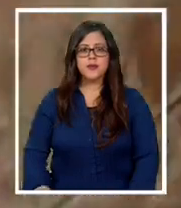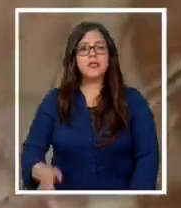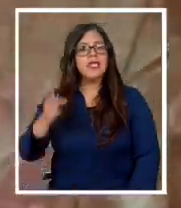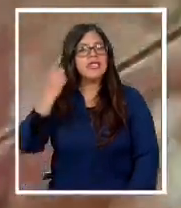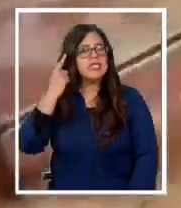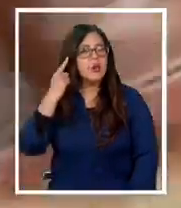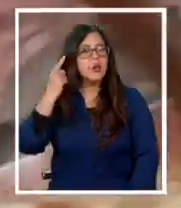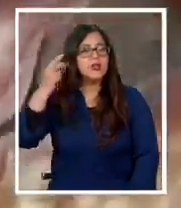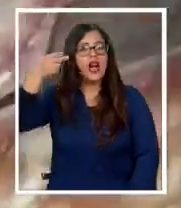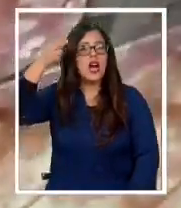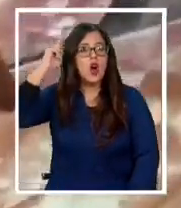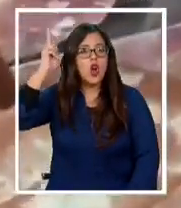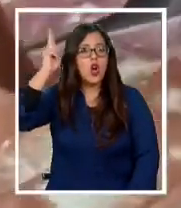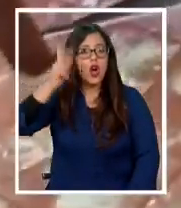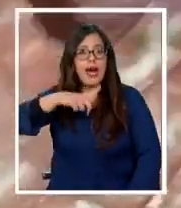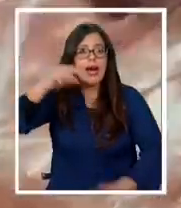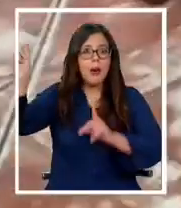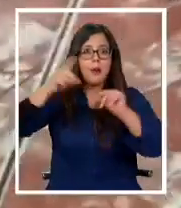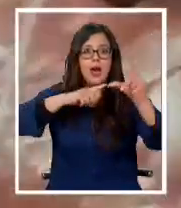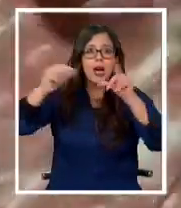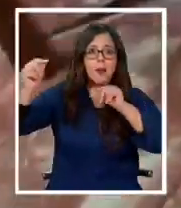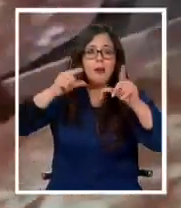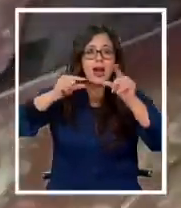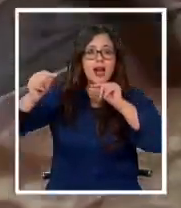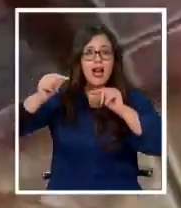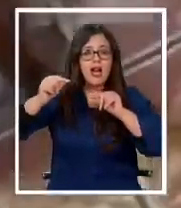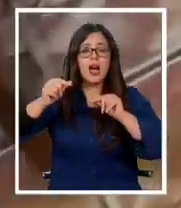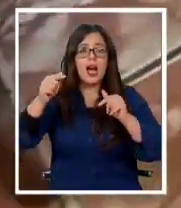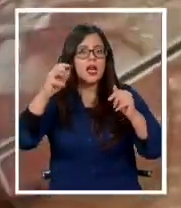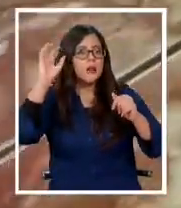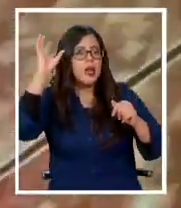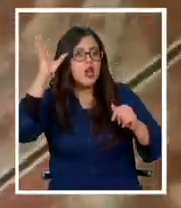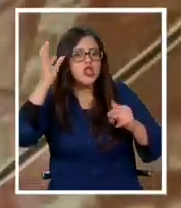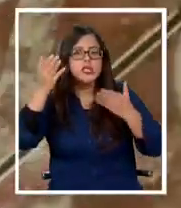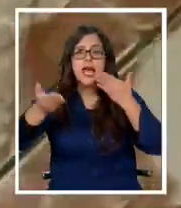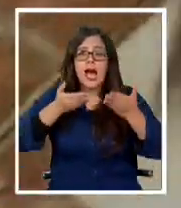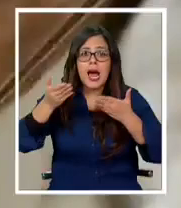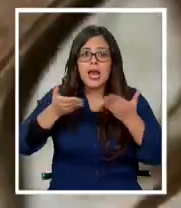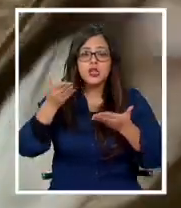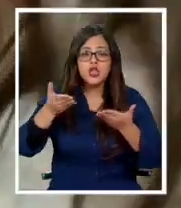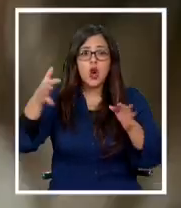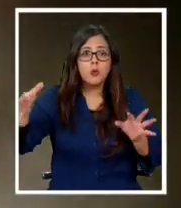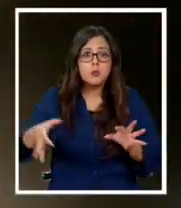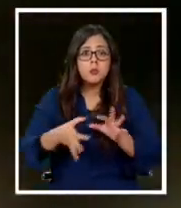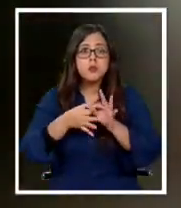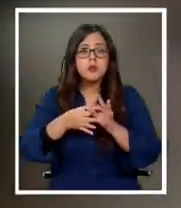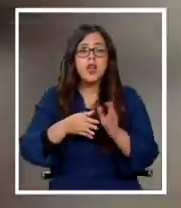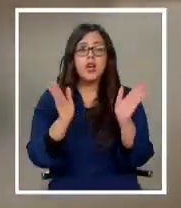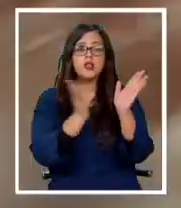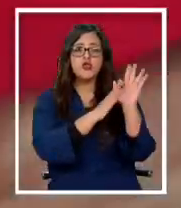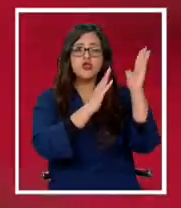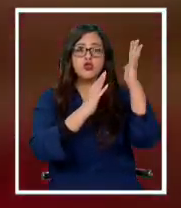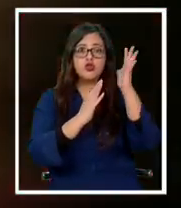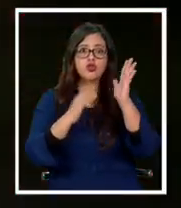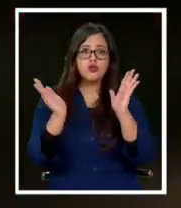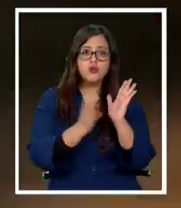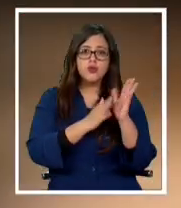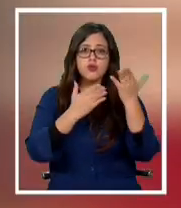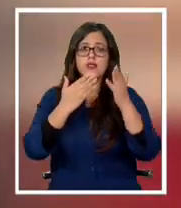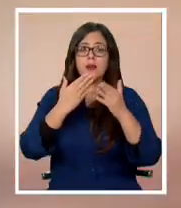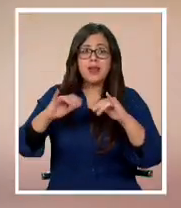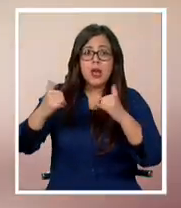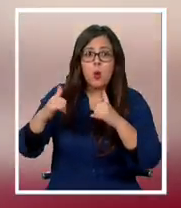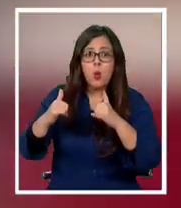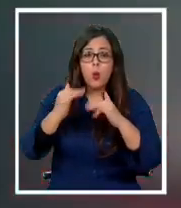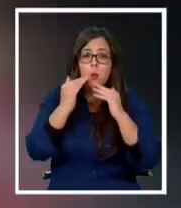Cristo, arráncate, arráncate. La inocencia de una canción, acompañada por el sonido del pandero y un juego